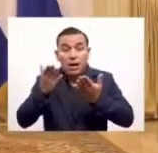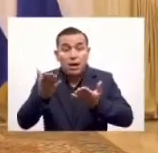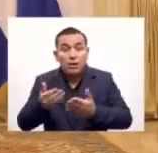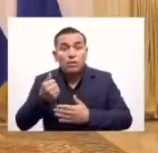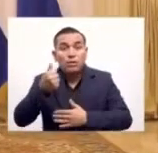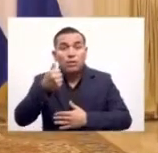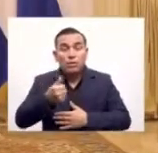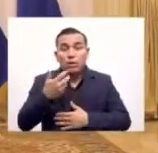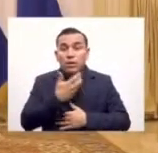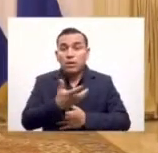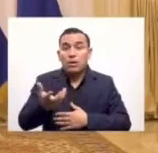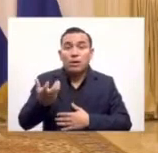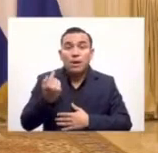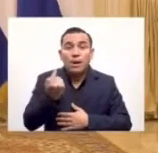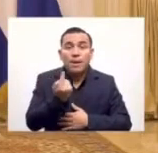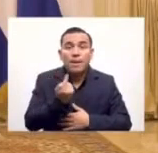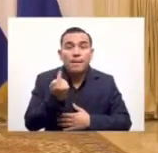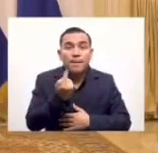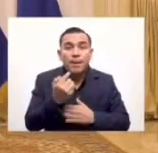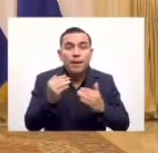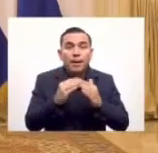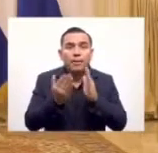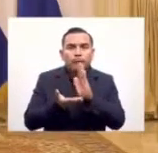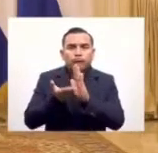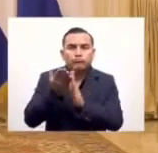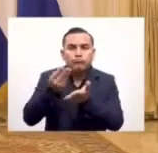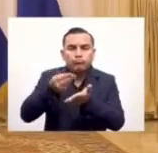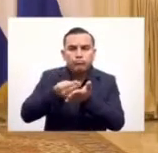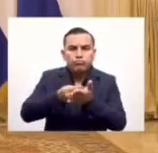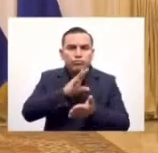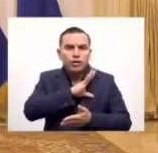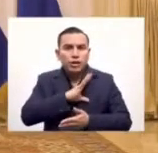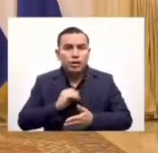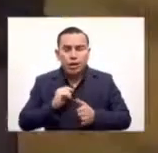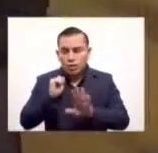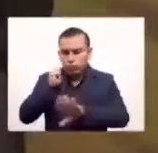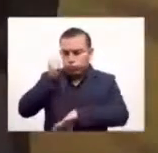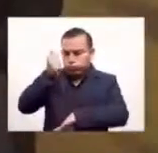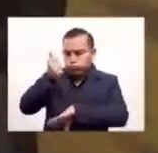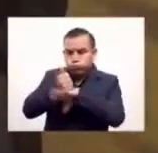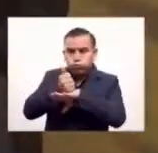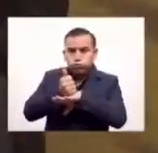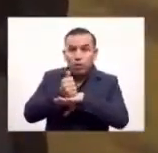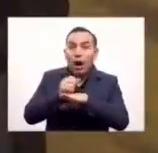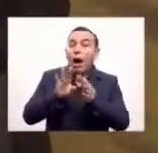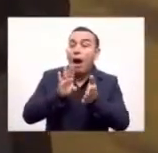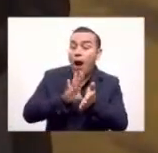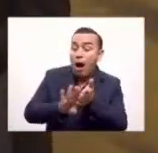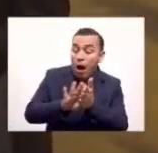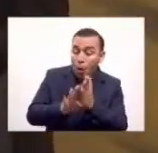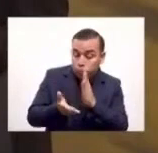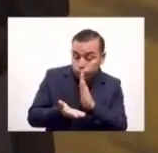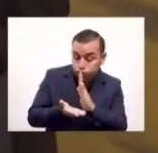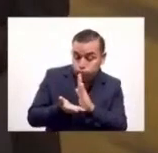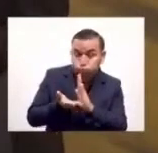Salvador actualmente es parte de la comunidad de Gafi, del Grupo de Acción Financiera,